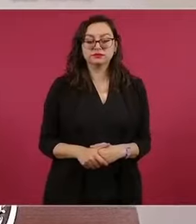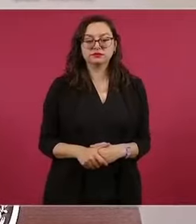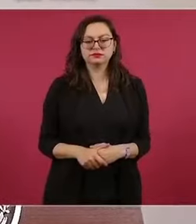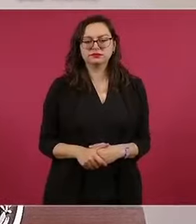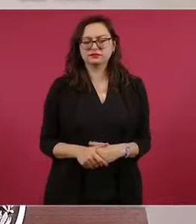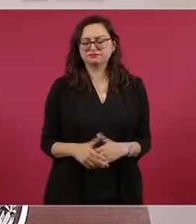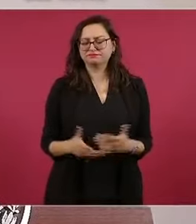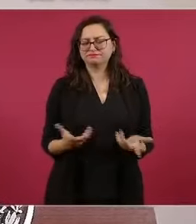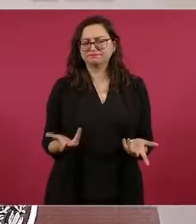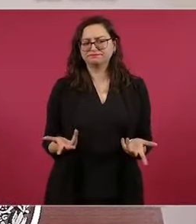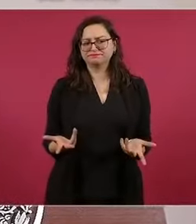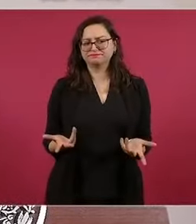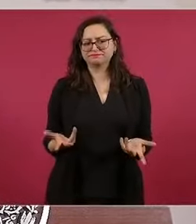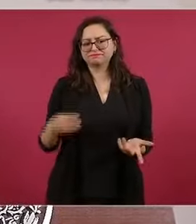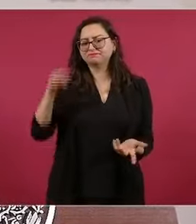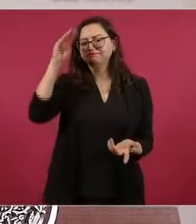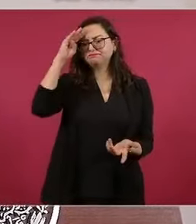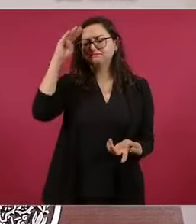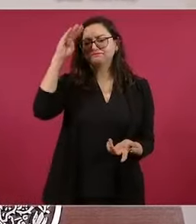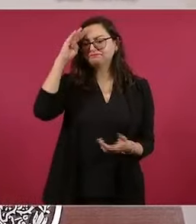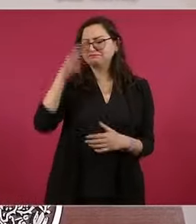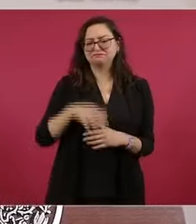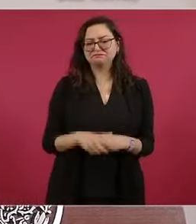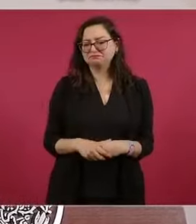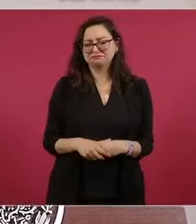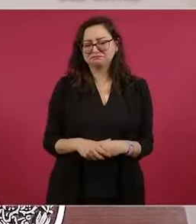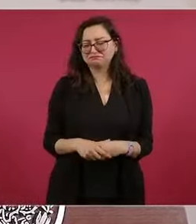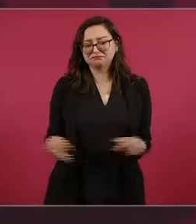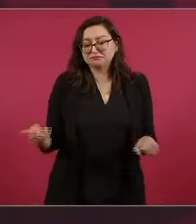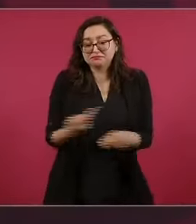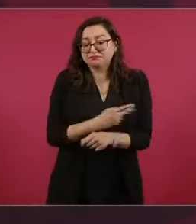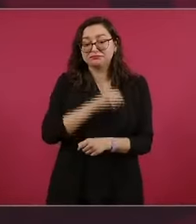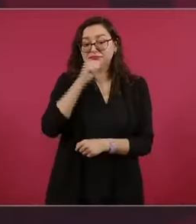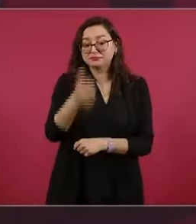no va a suceder nada